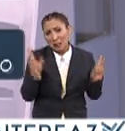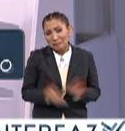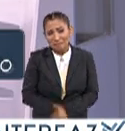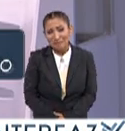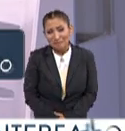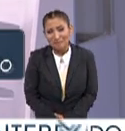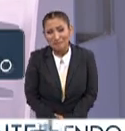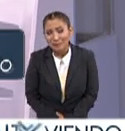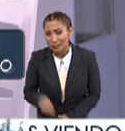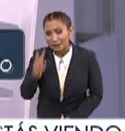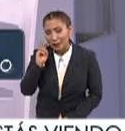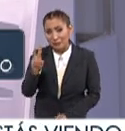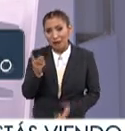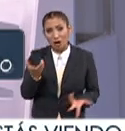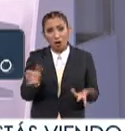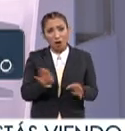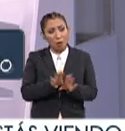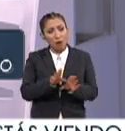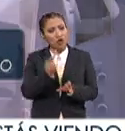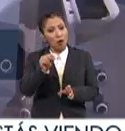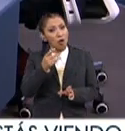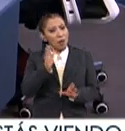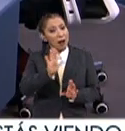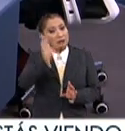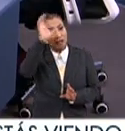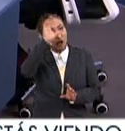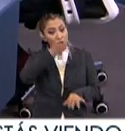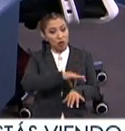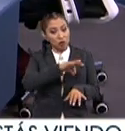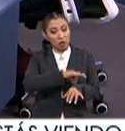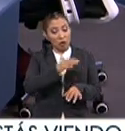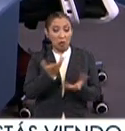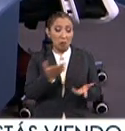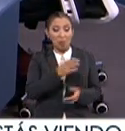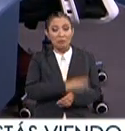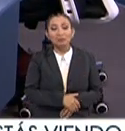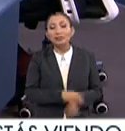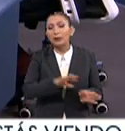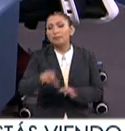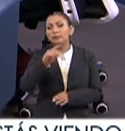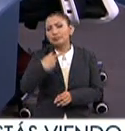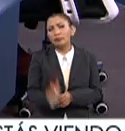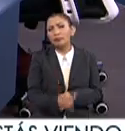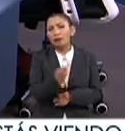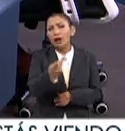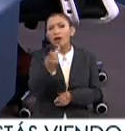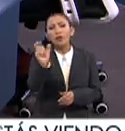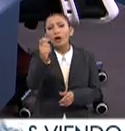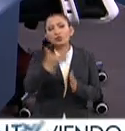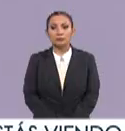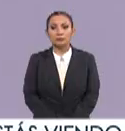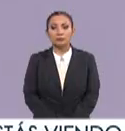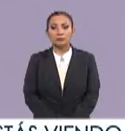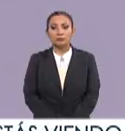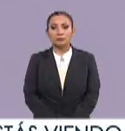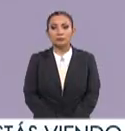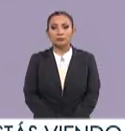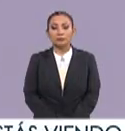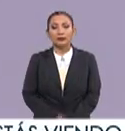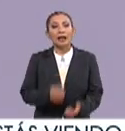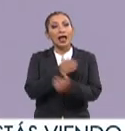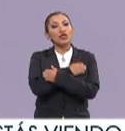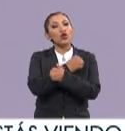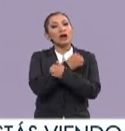Sí, parece Sí. una persona, Sí. ni parece Sí. científico ni médico. Sí. Oye, una pregunta, Sí. ¿y cuándo fue esa? Bueno,